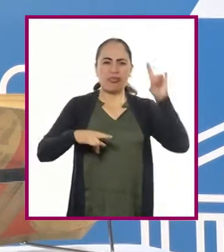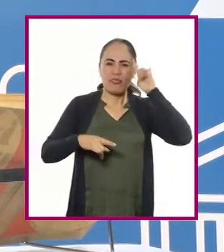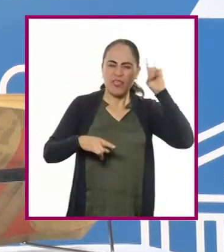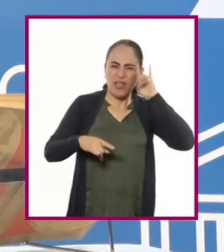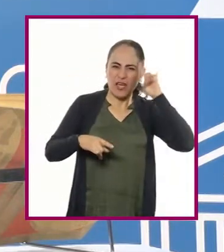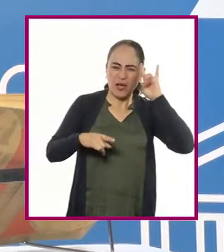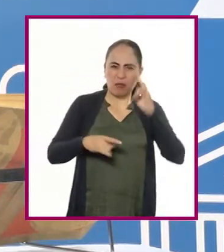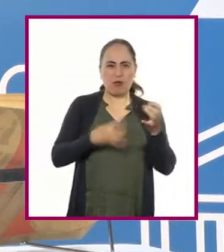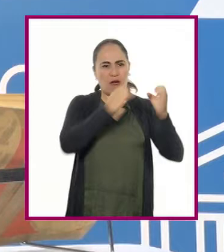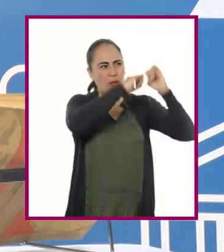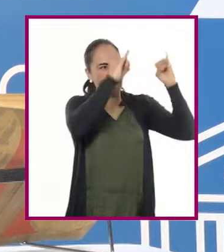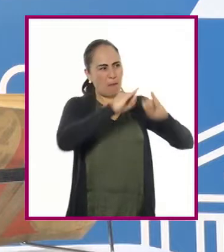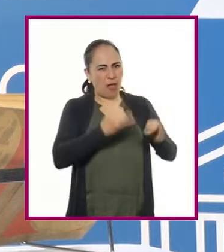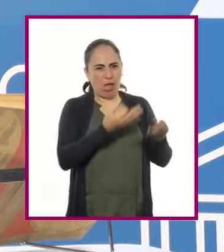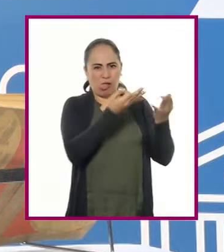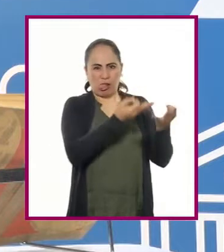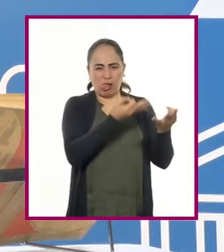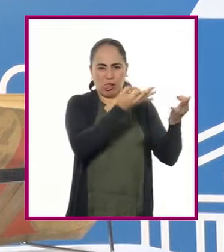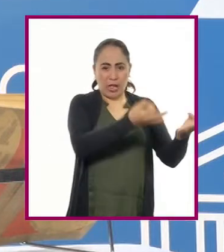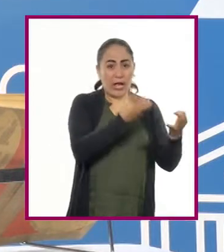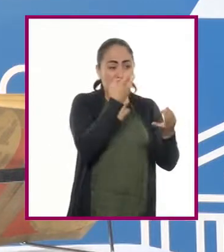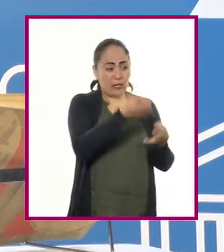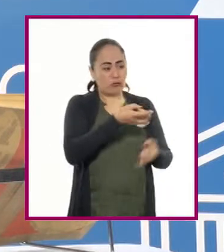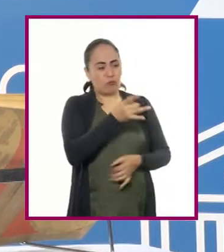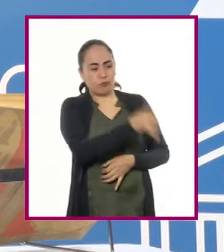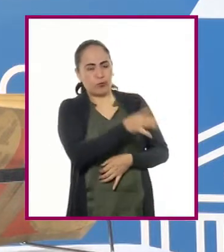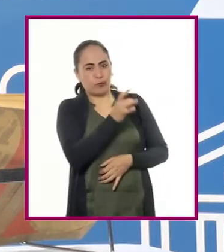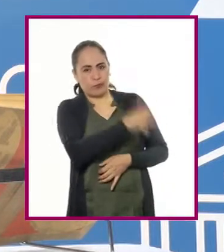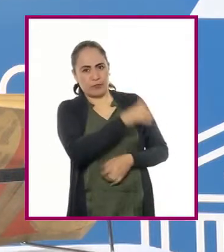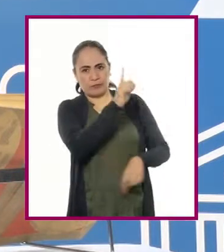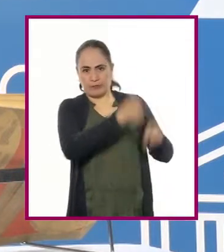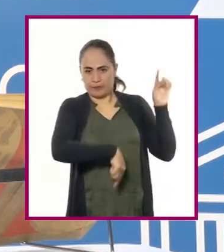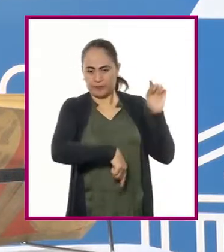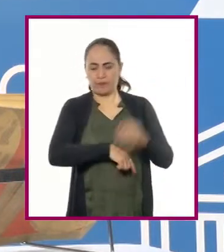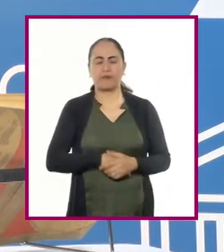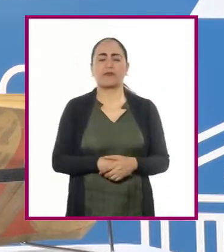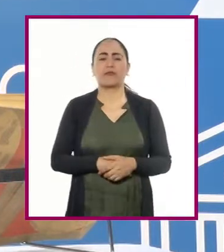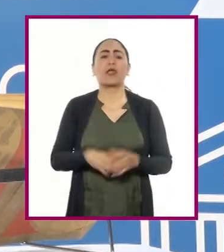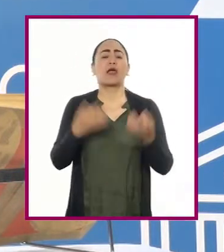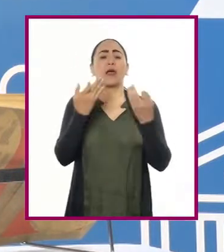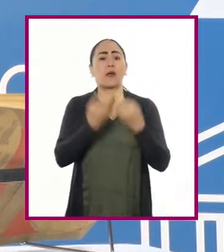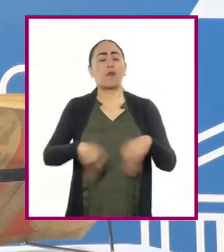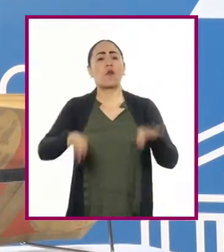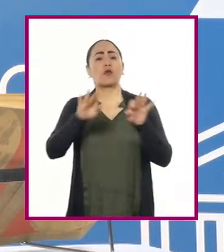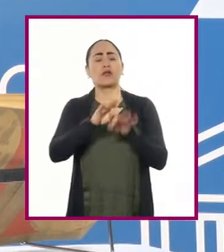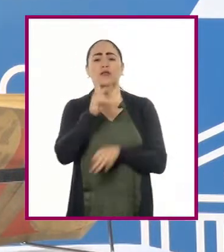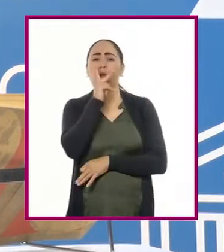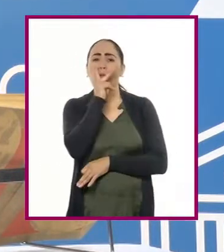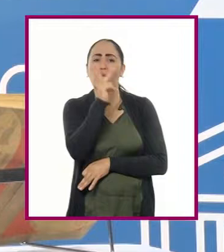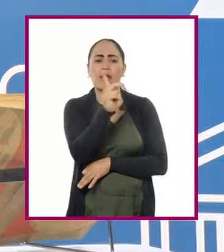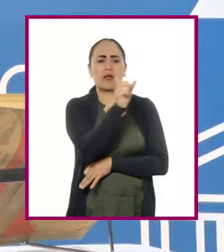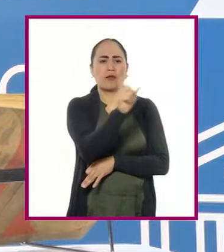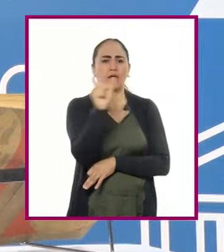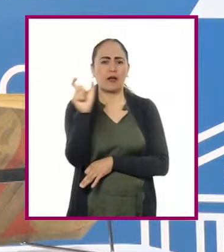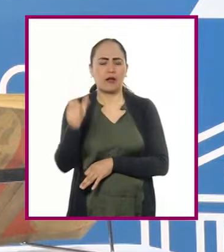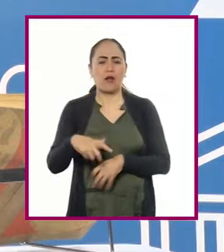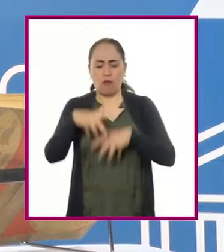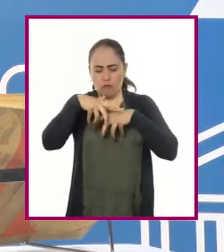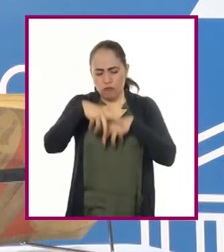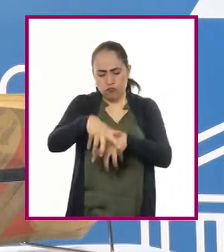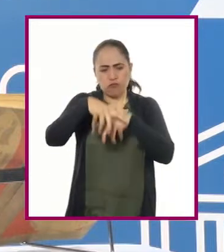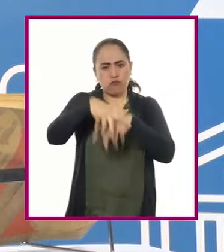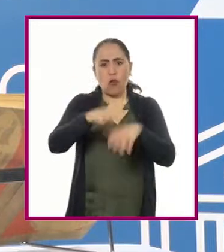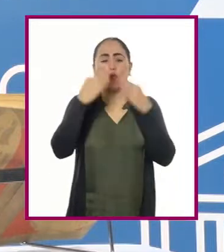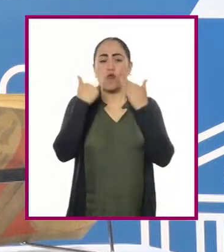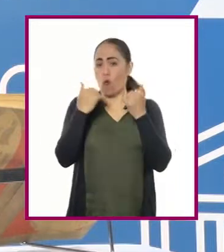idolatría que serían vencidos por la gracia. Su importancia se avala por un refrán que rezaba: no hay procesión